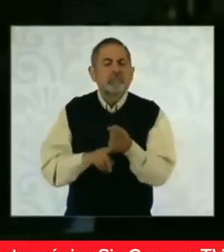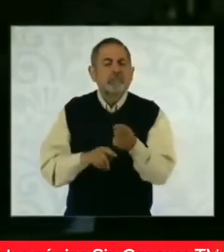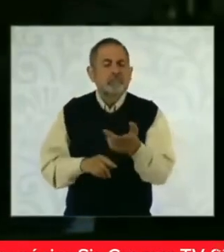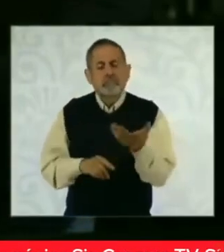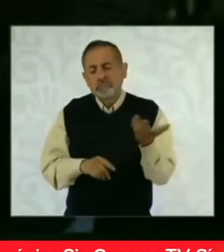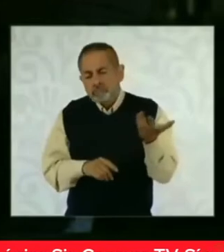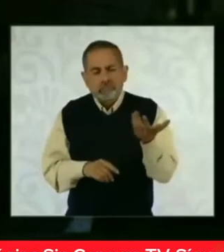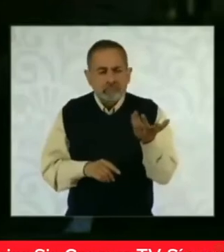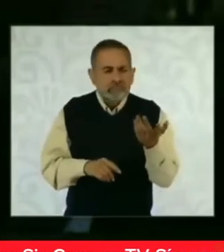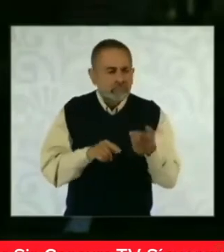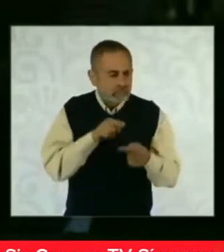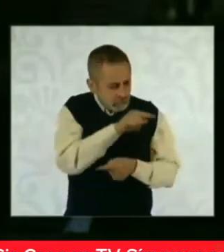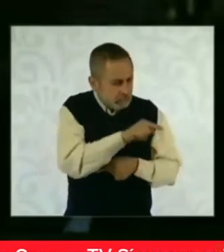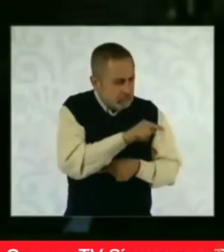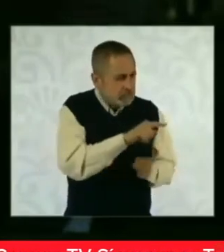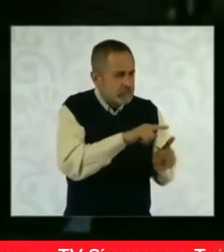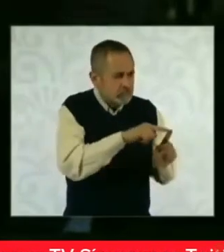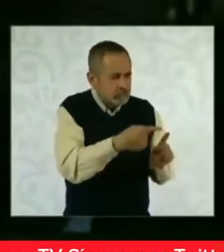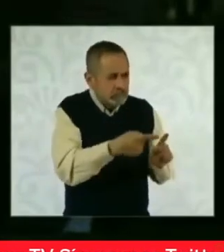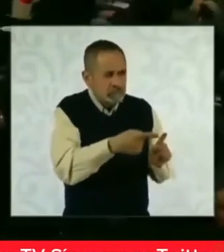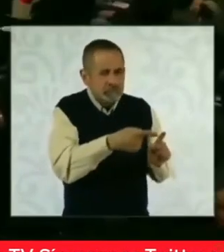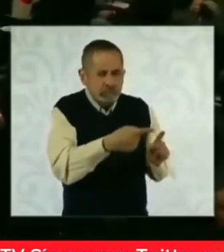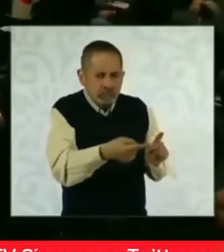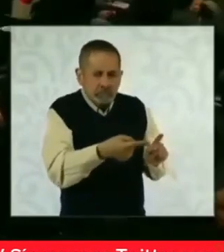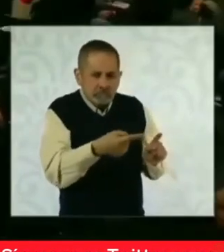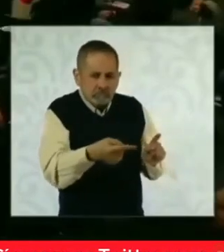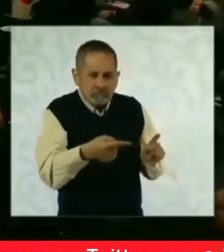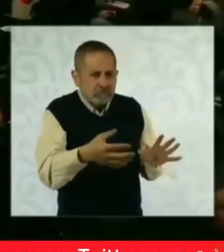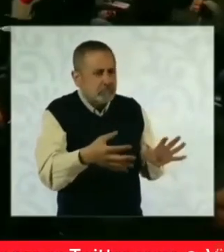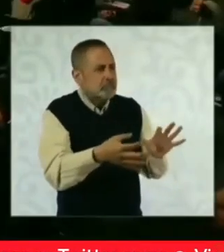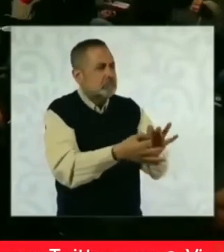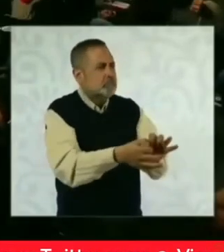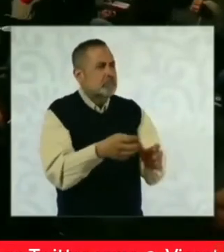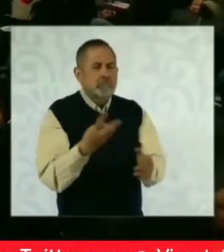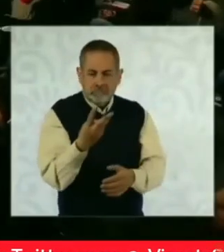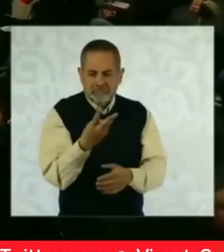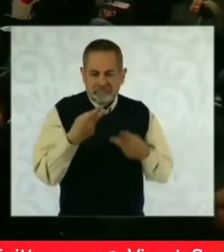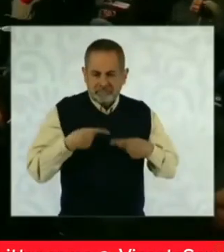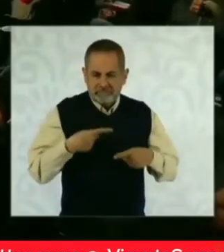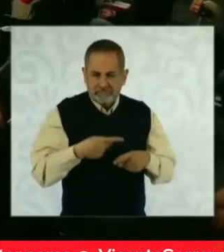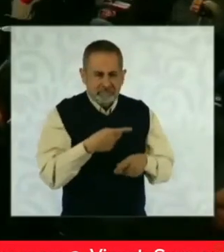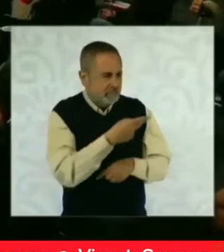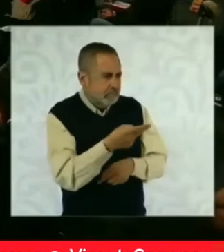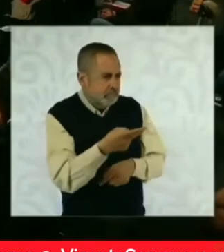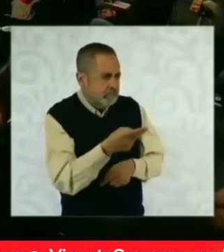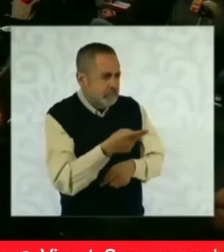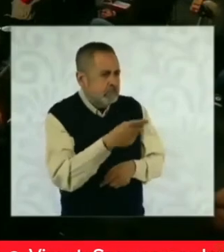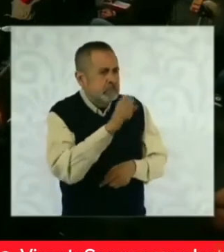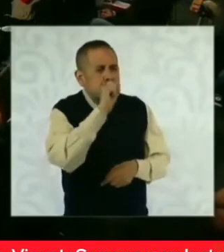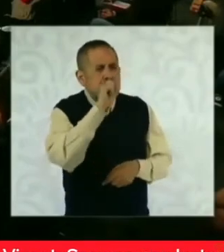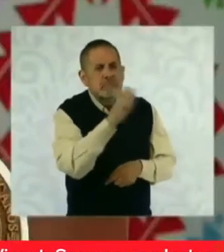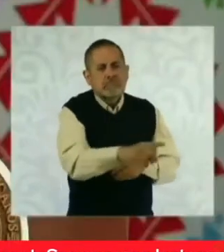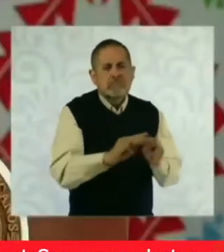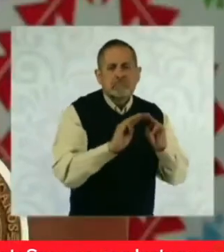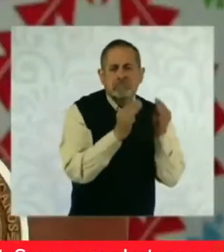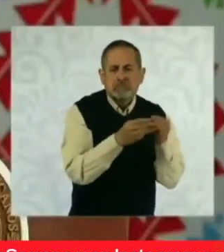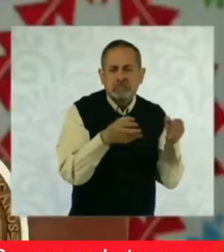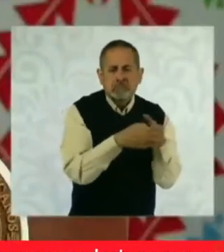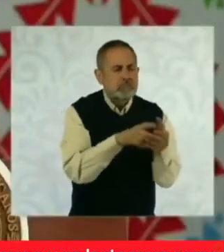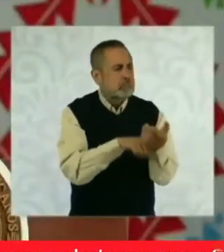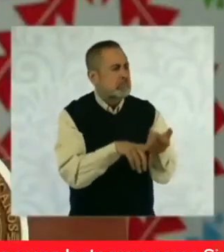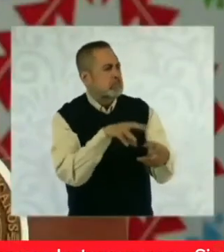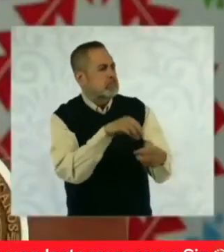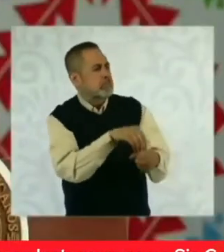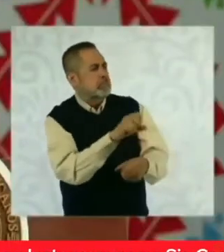a pues los hilos que llevaban a esas 3 personas que estaban relacionadas con la delincuencia. Yo quisiera